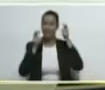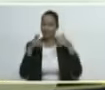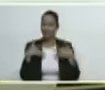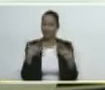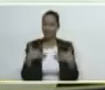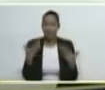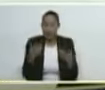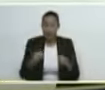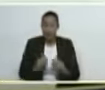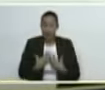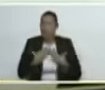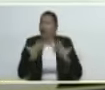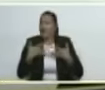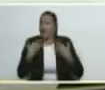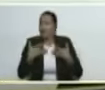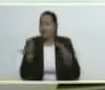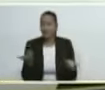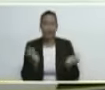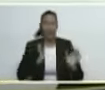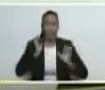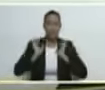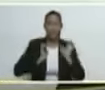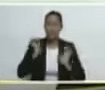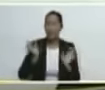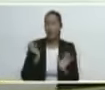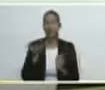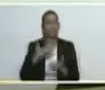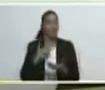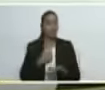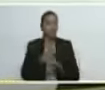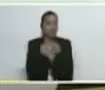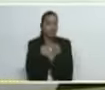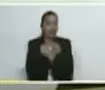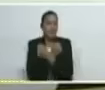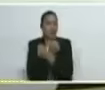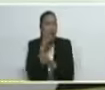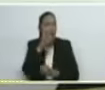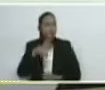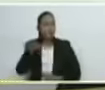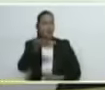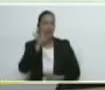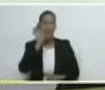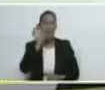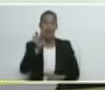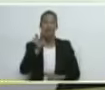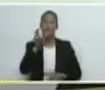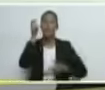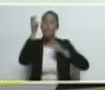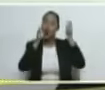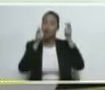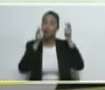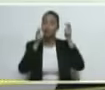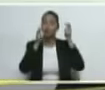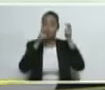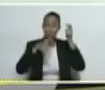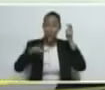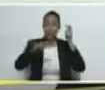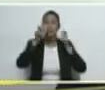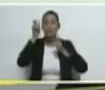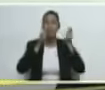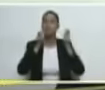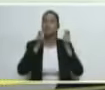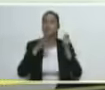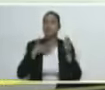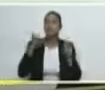el entusiasmo y el amor por la patria que caracteriza al pueblo chavista, es hacer realidad el sueño